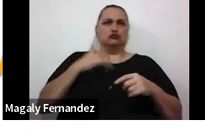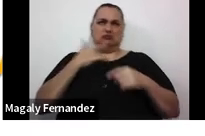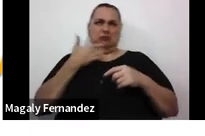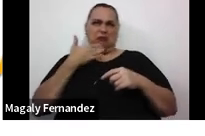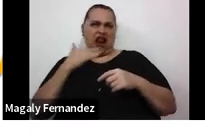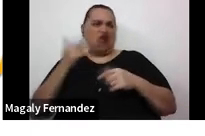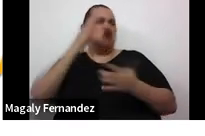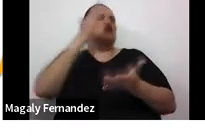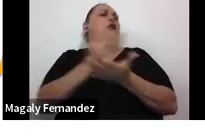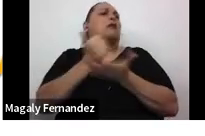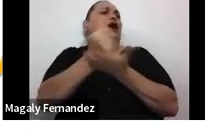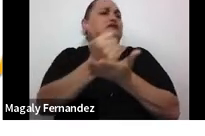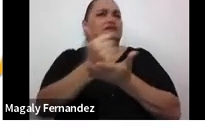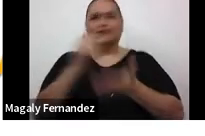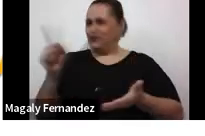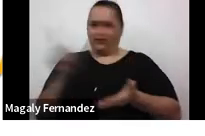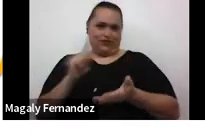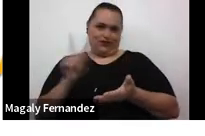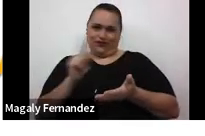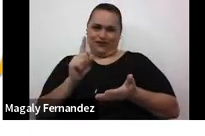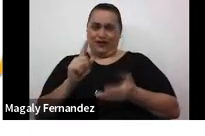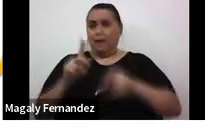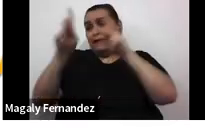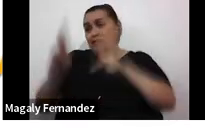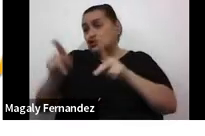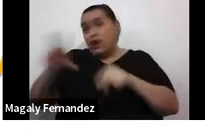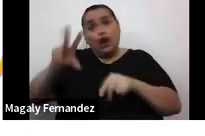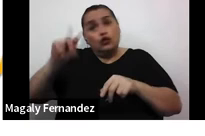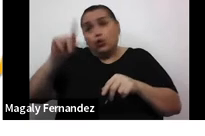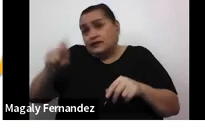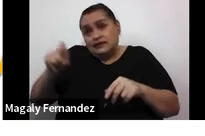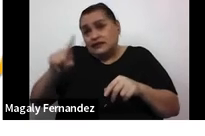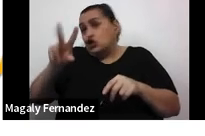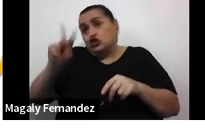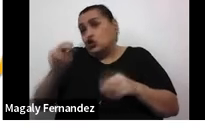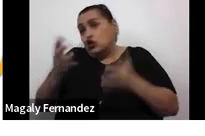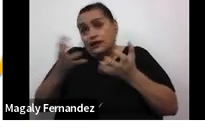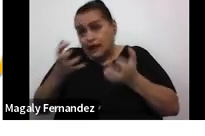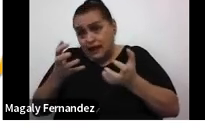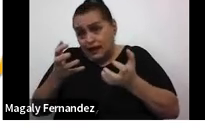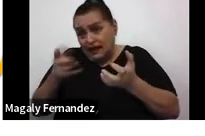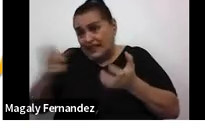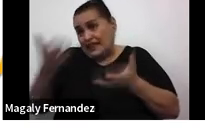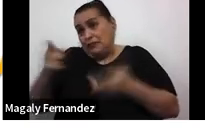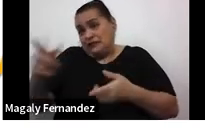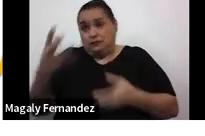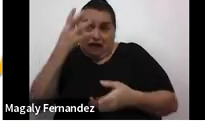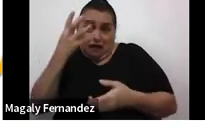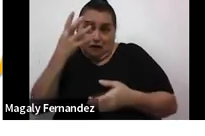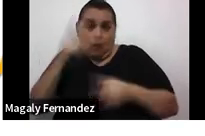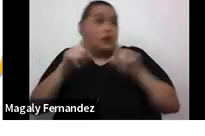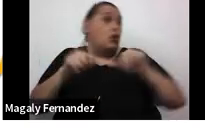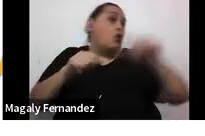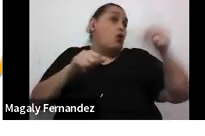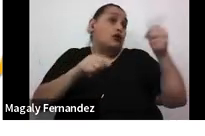no no ofrezco ayuda miren esa persona quizás no necesitaba o no quería él no andaba de buenas Pero quizás la otra persona